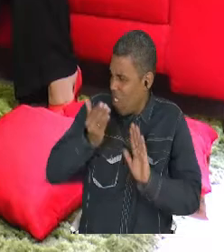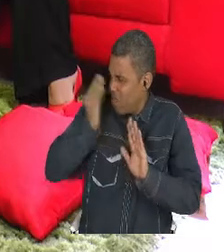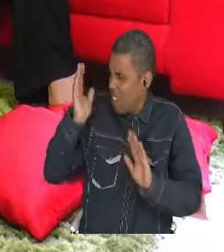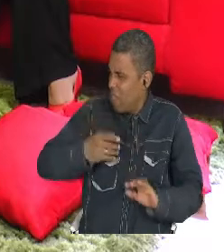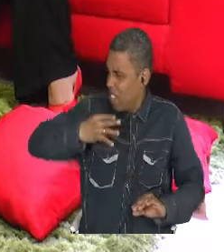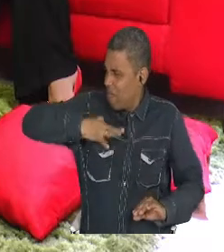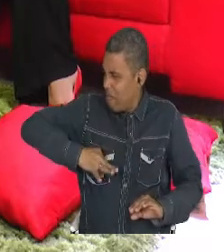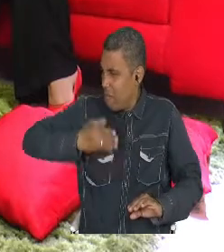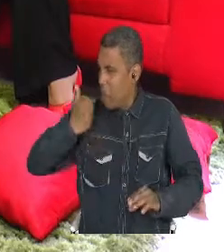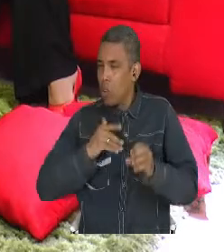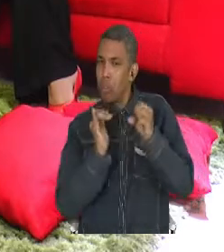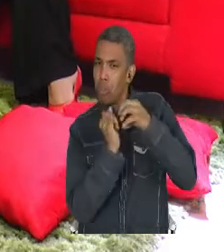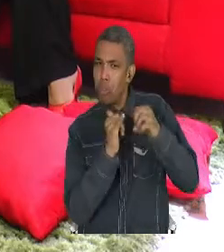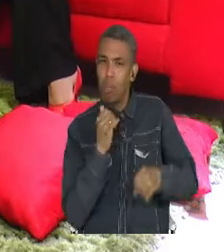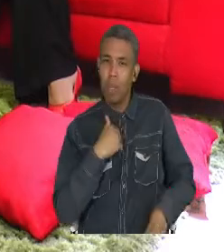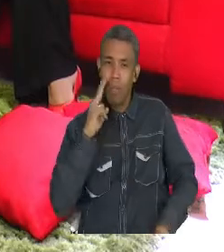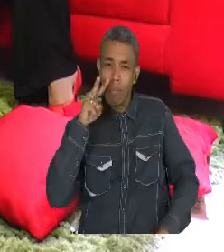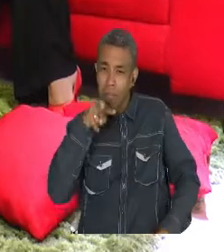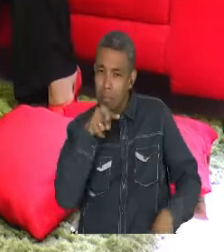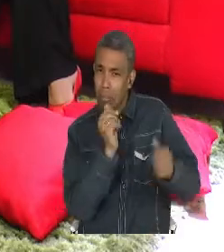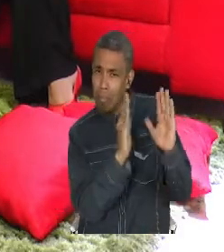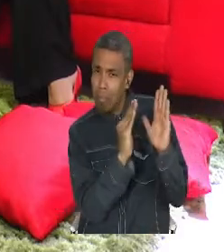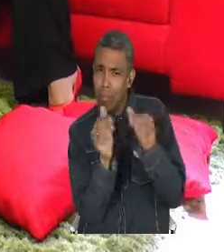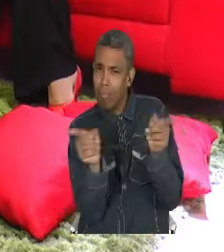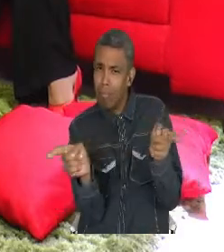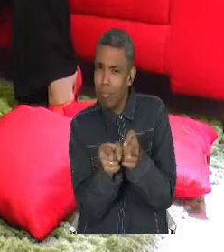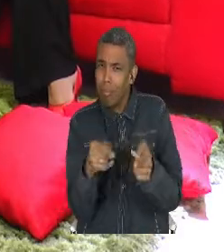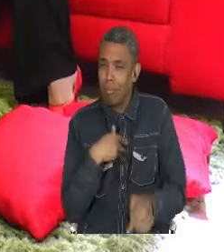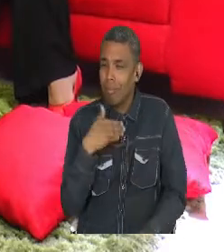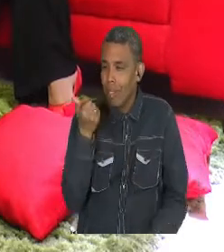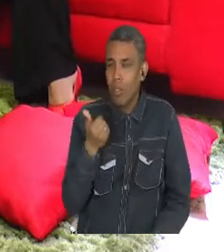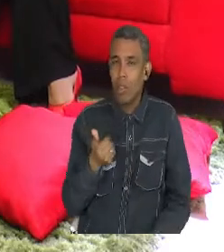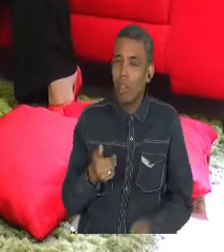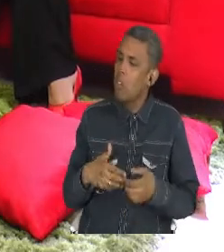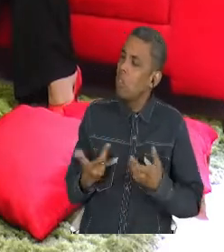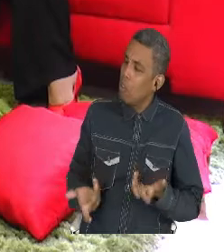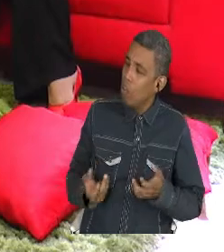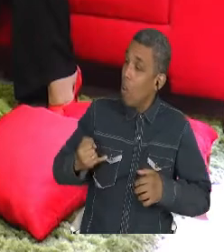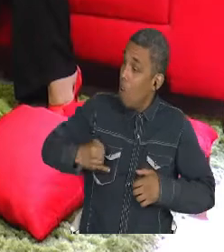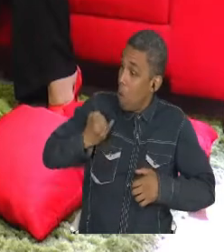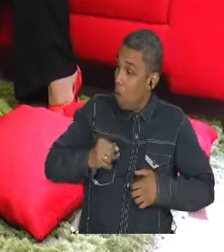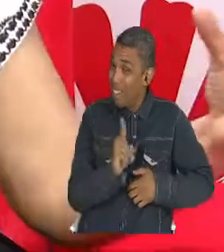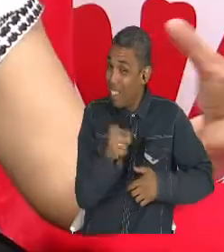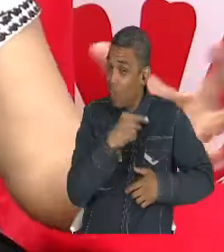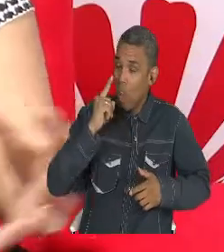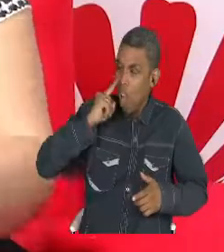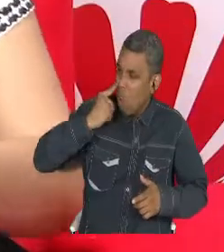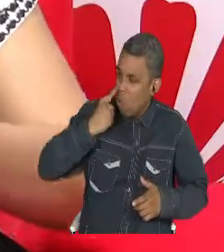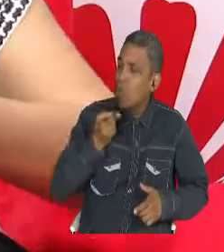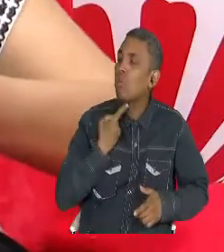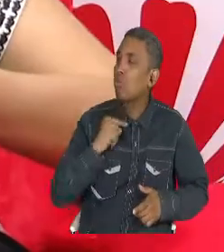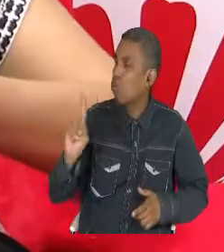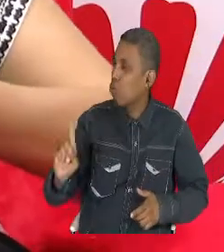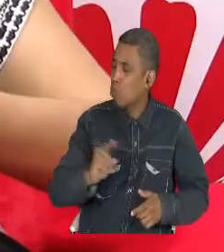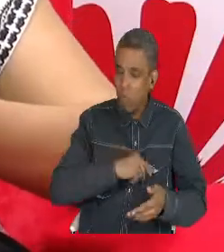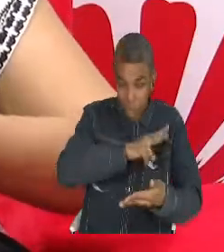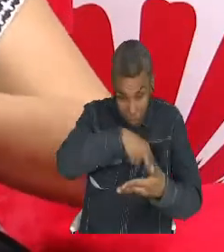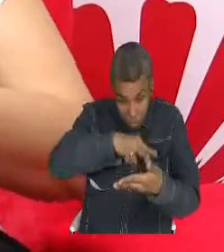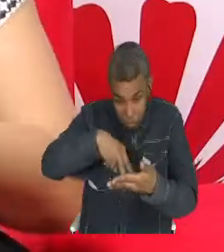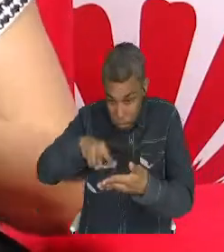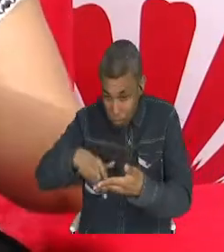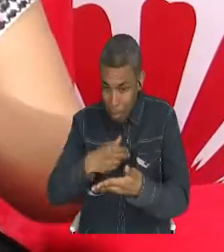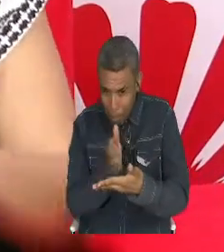tan bonito porque lo transporta, porque lo pone a soñar, porque le enseña de cierta forma. ¿Cómo han hecho para acoger las